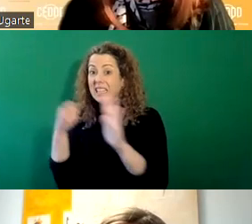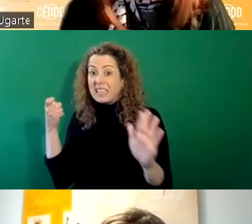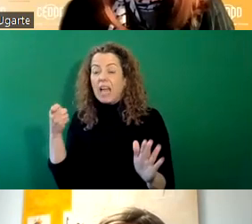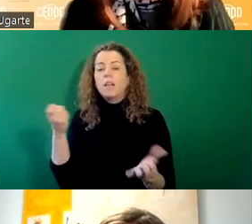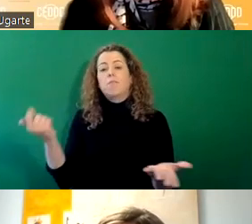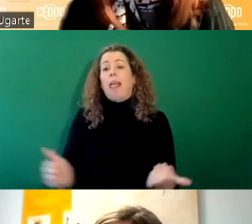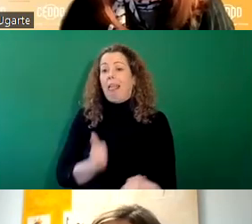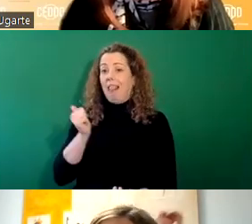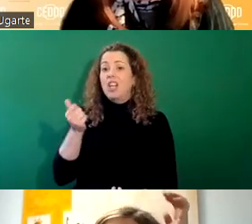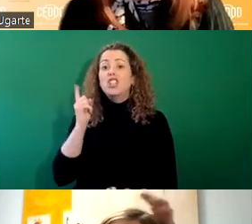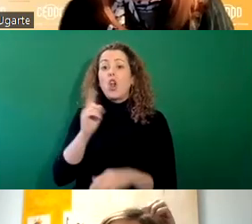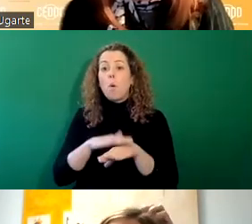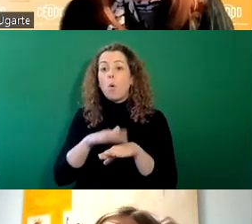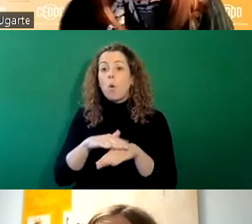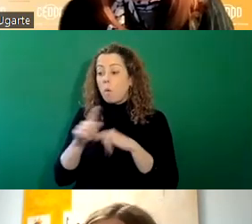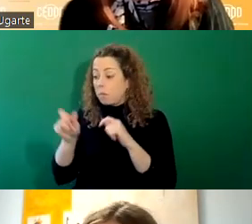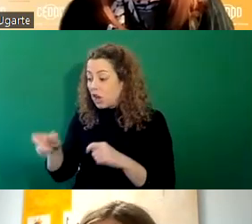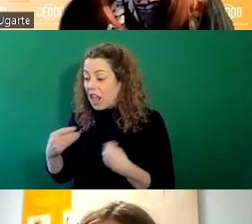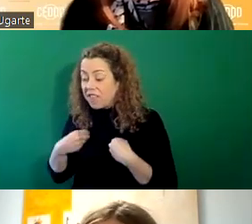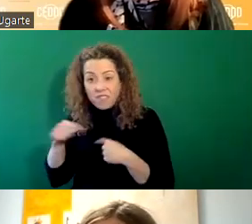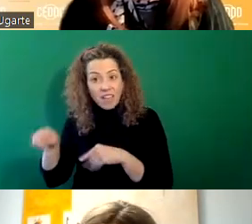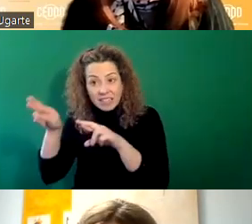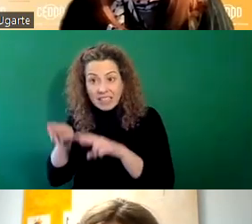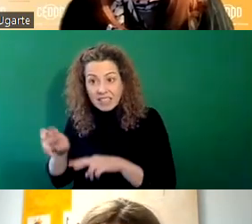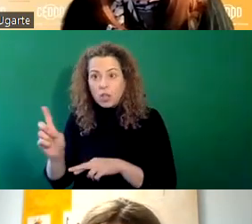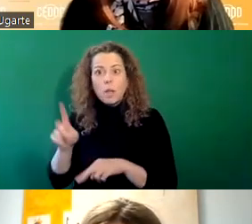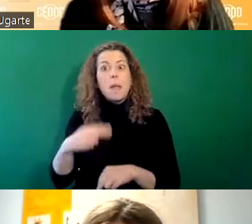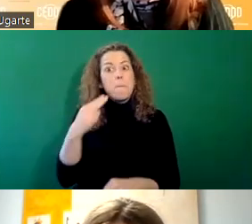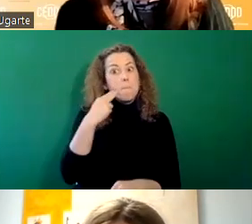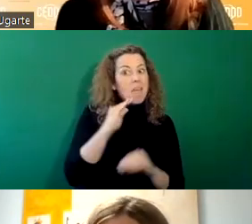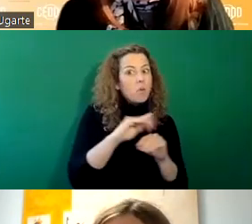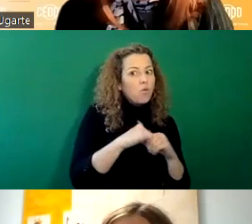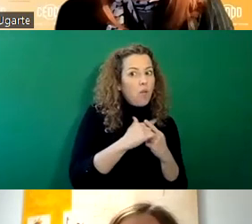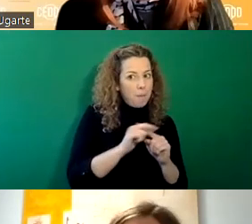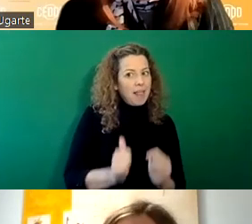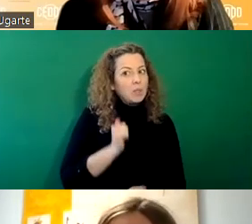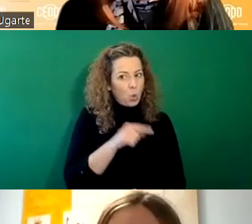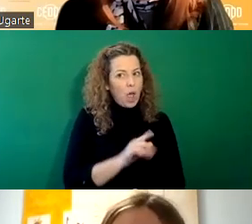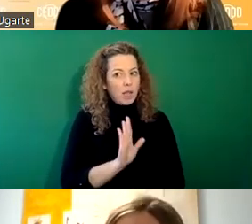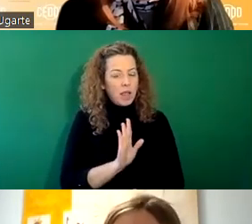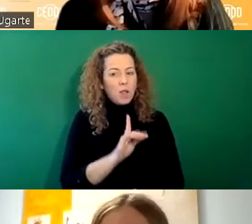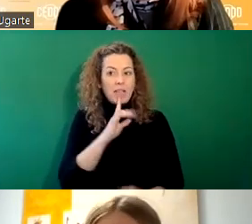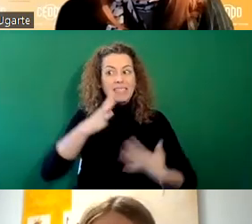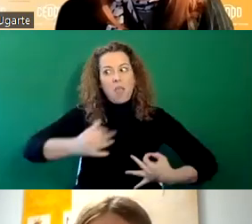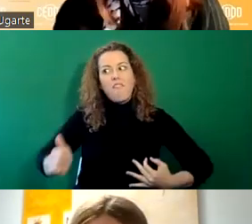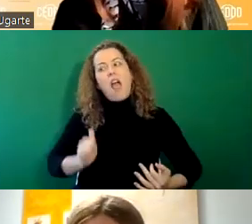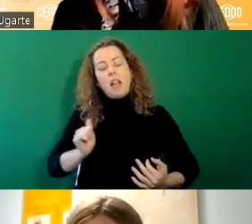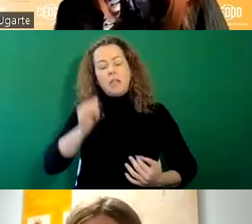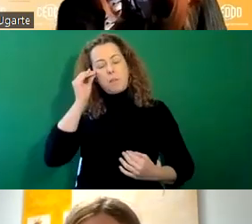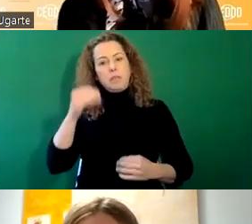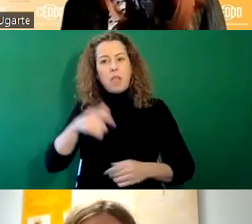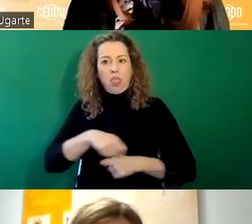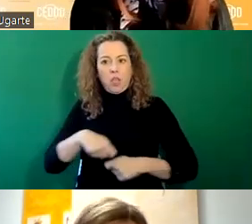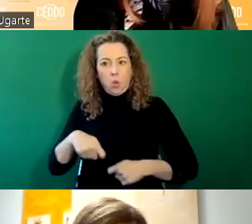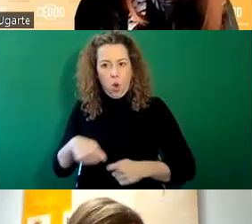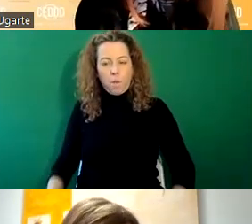casualmente no era tanto por el propio residente, sino por el miedo de las familias, a esa falsa seguridad que te daba un cinturón,